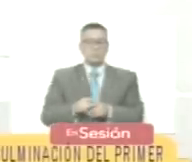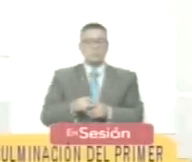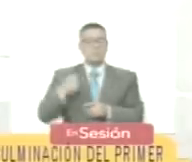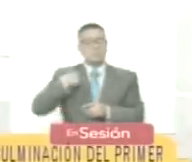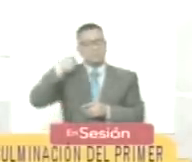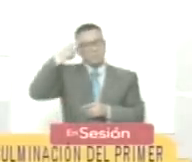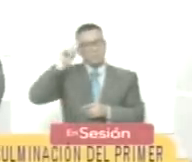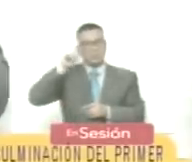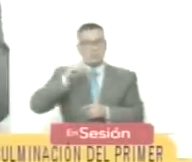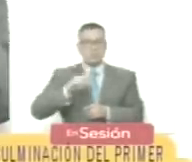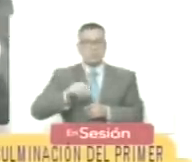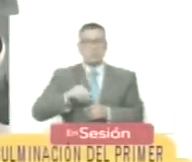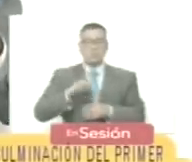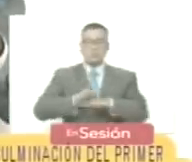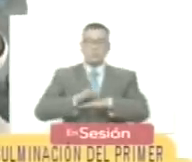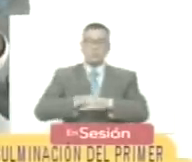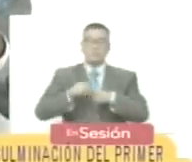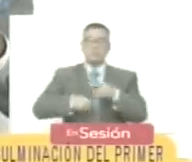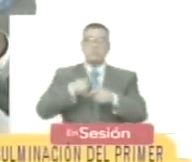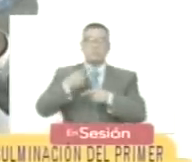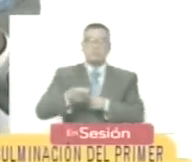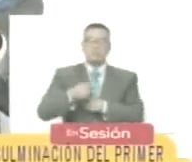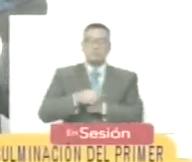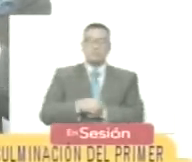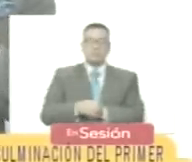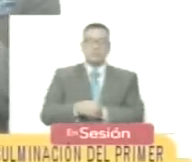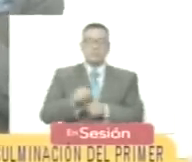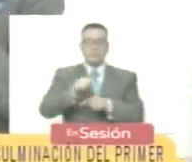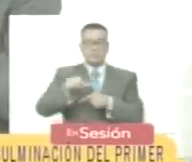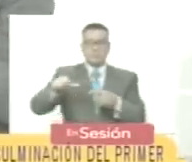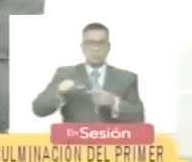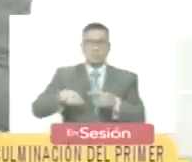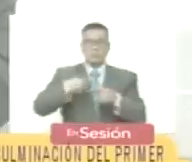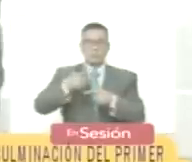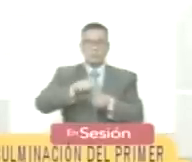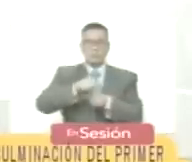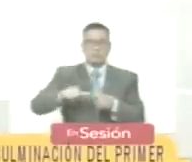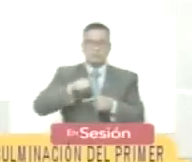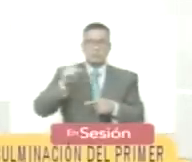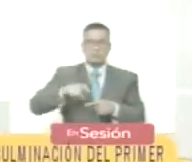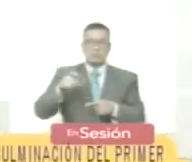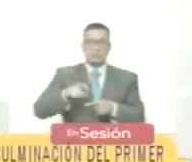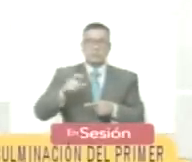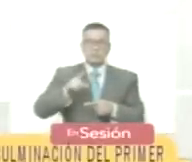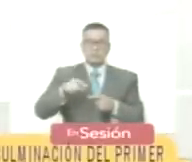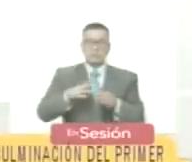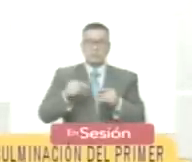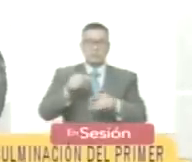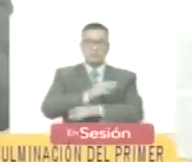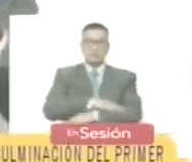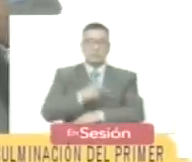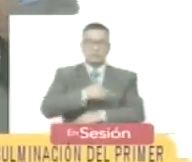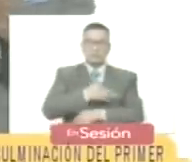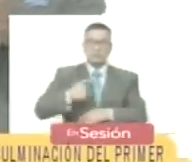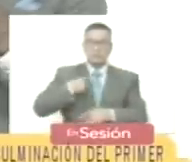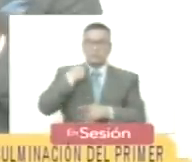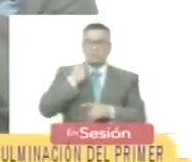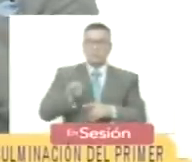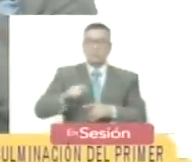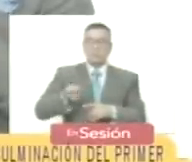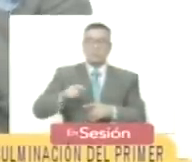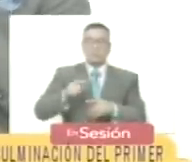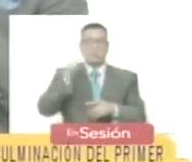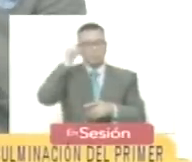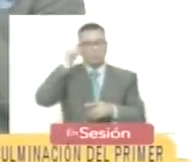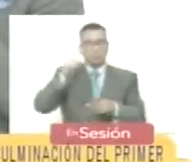probables ocurrirán las semanas próximas que van a requerir de su concurso. No quiere decir que no se puedan tomar algunos pocos